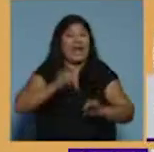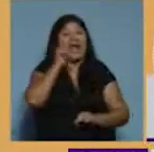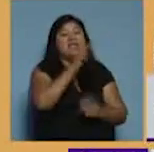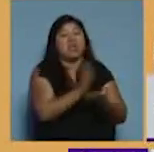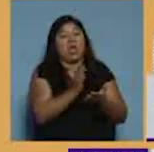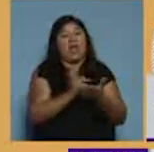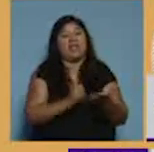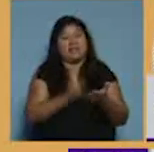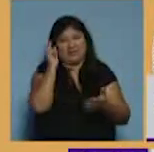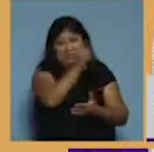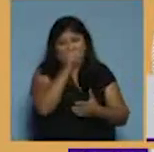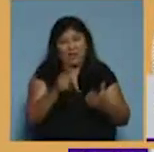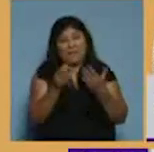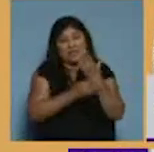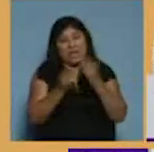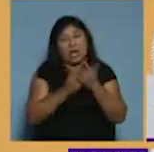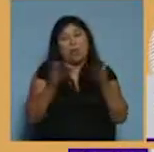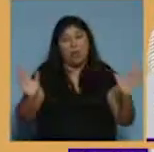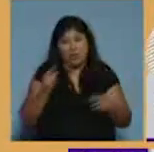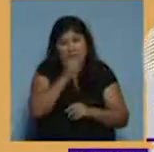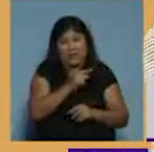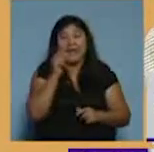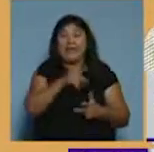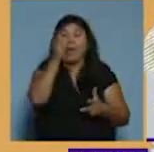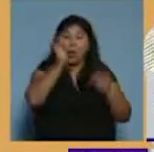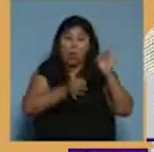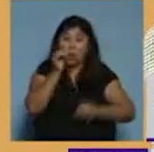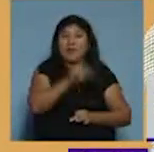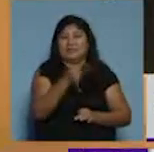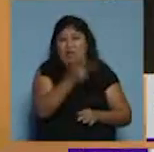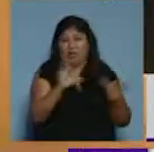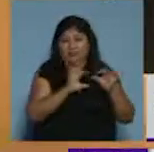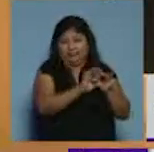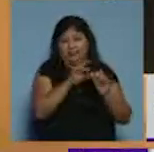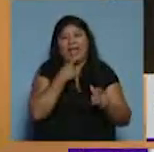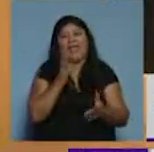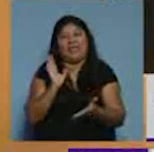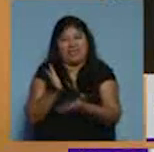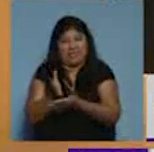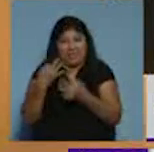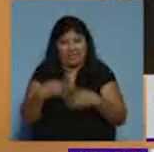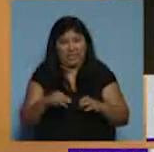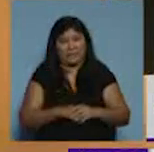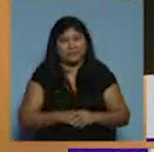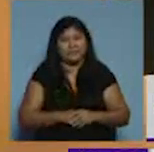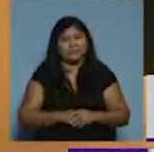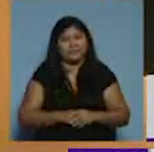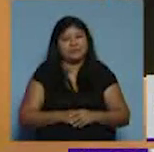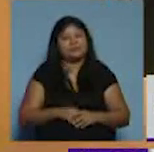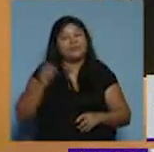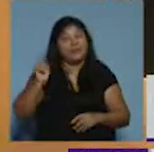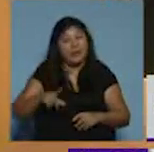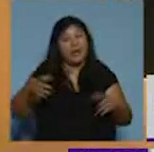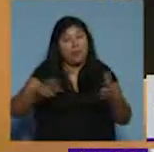entre el ministerio público y el juez que entiende en la causa esa mega causa es mucho más profunda me parece que tiene muchos